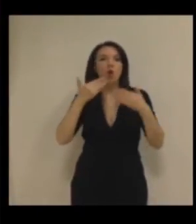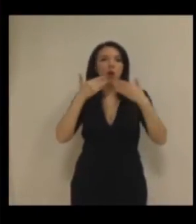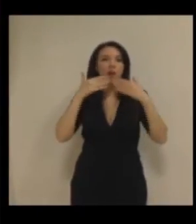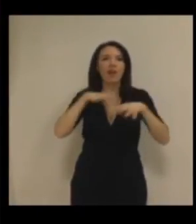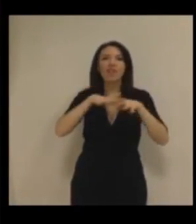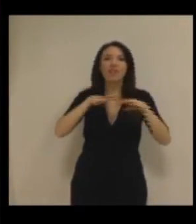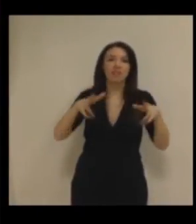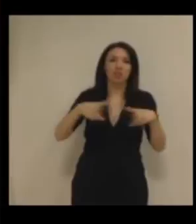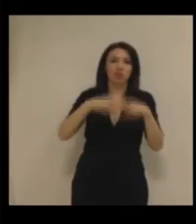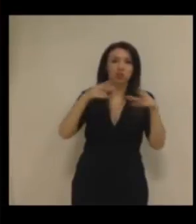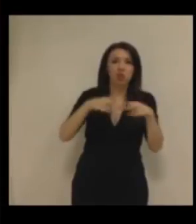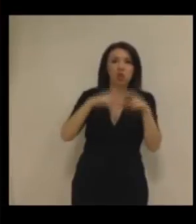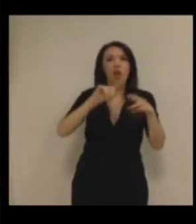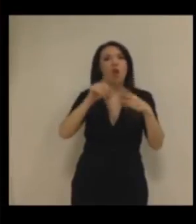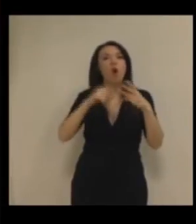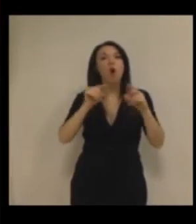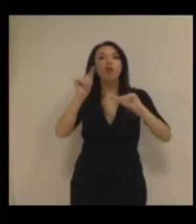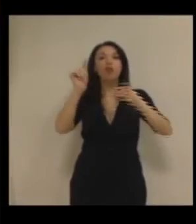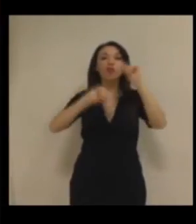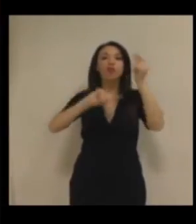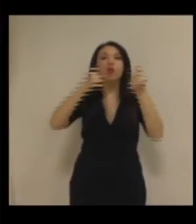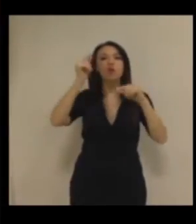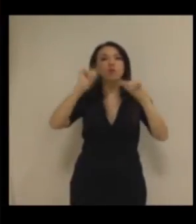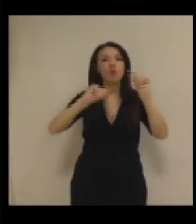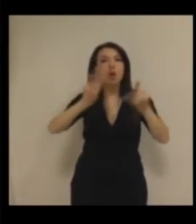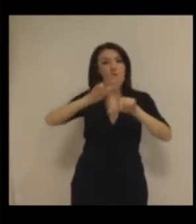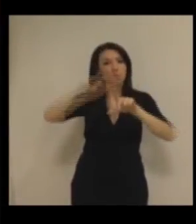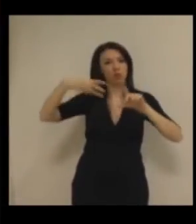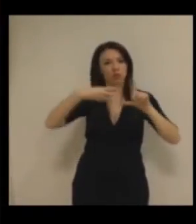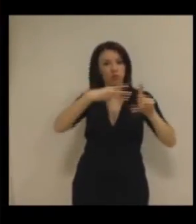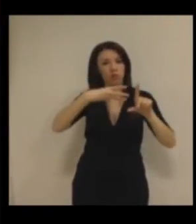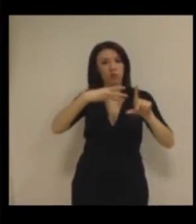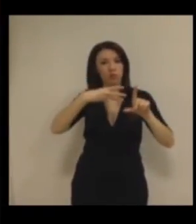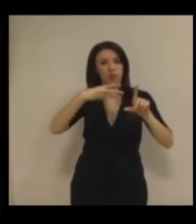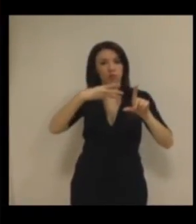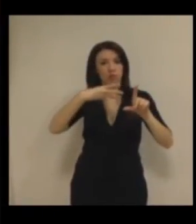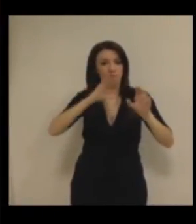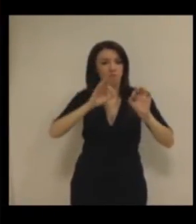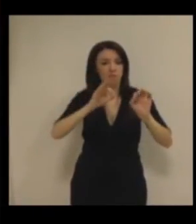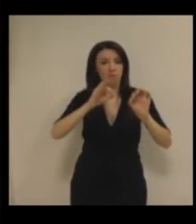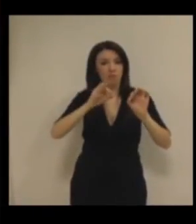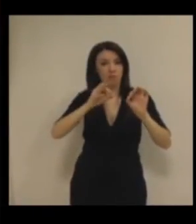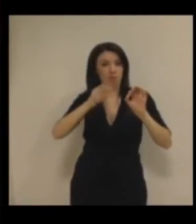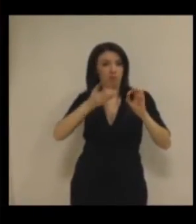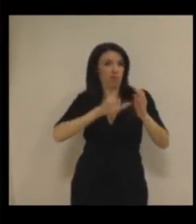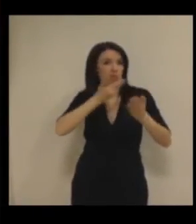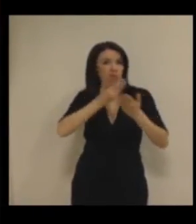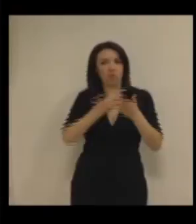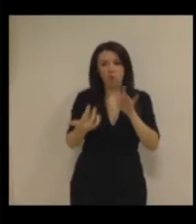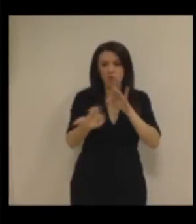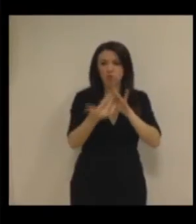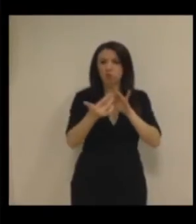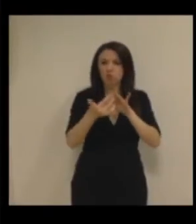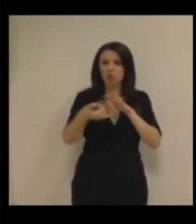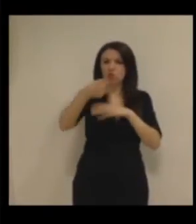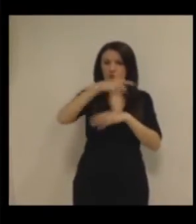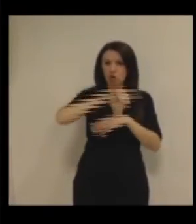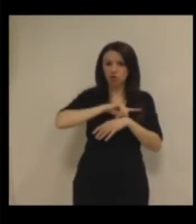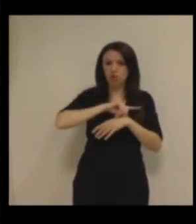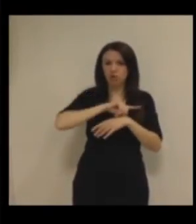sociales o a través de los formularios web que tenemos a luz para tal propósito, tú contáctanos que